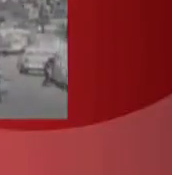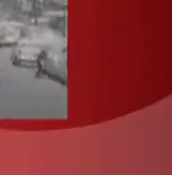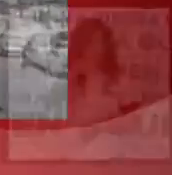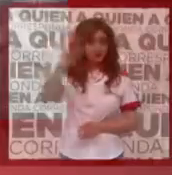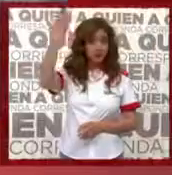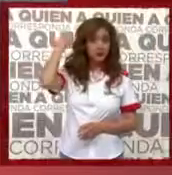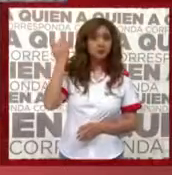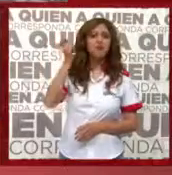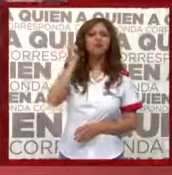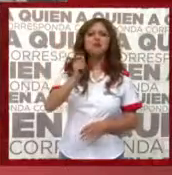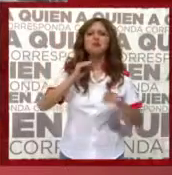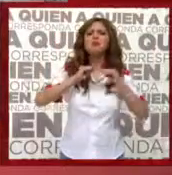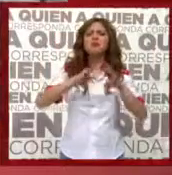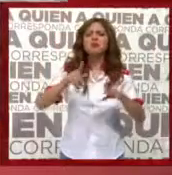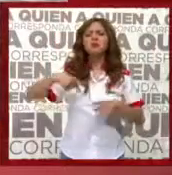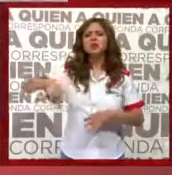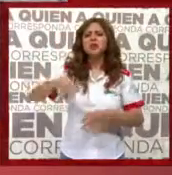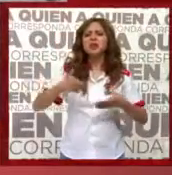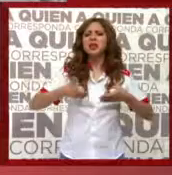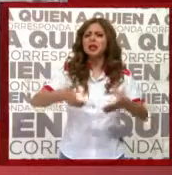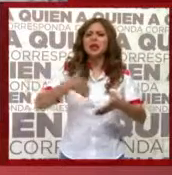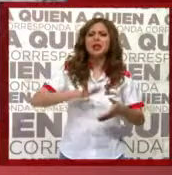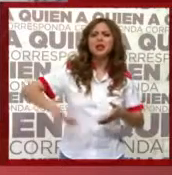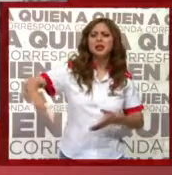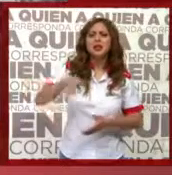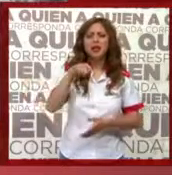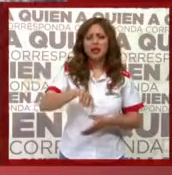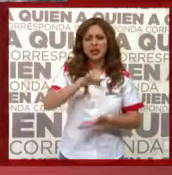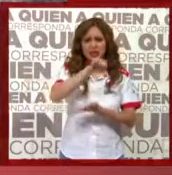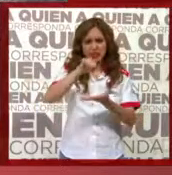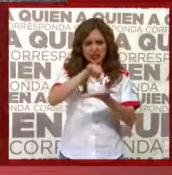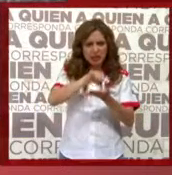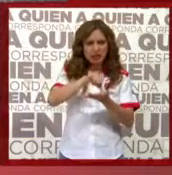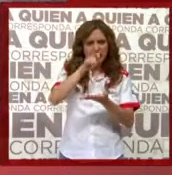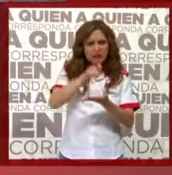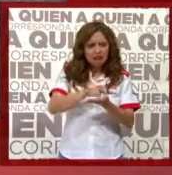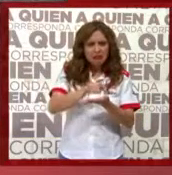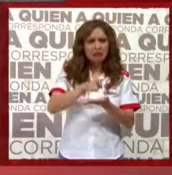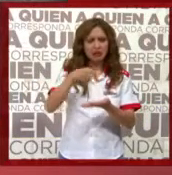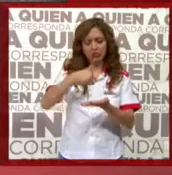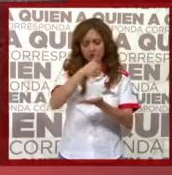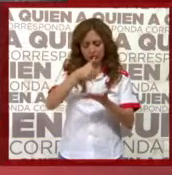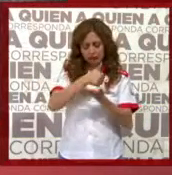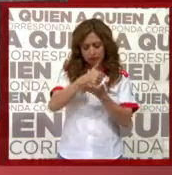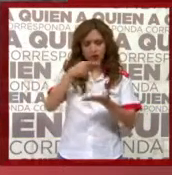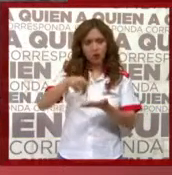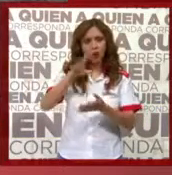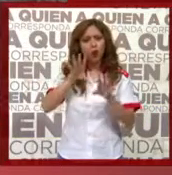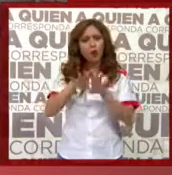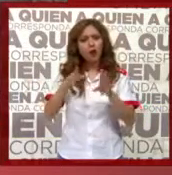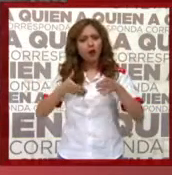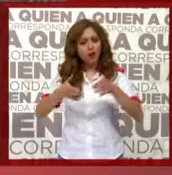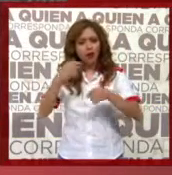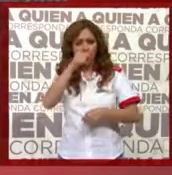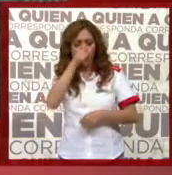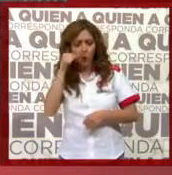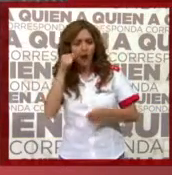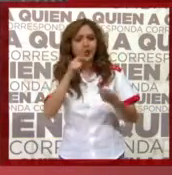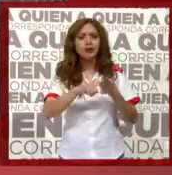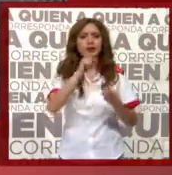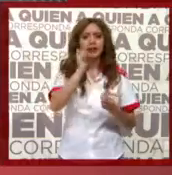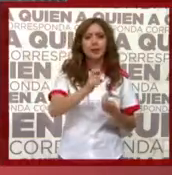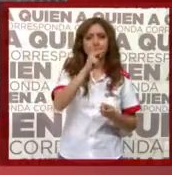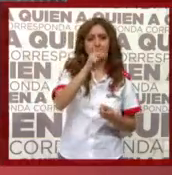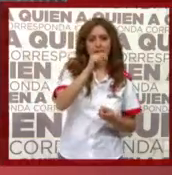México de ayer nos lleva a una de las vialidades del centro de la Ciudad de México. Nos referimos a Avenida Juárez, ubicada entre Paseo de la Reforma y el eje central